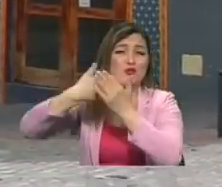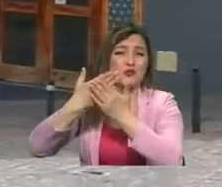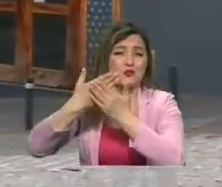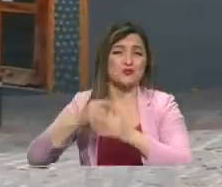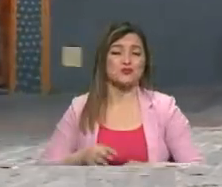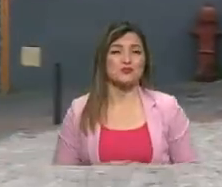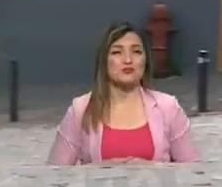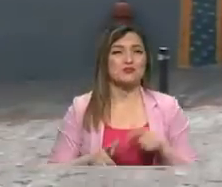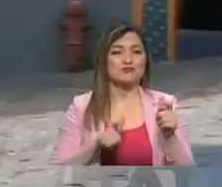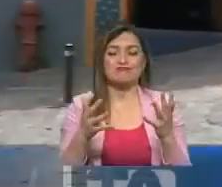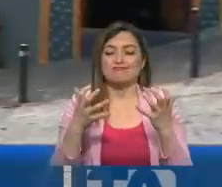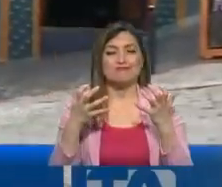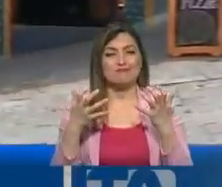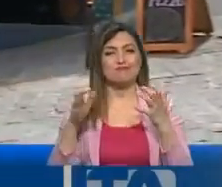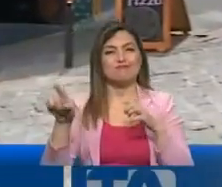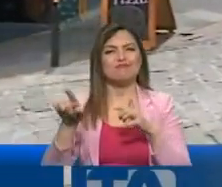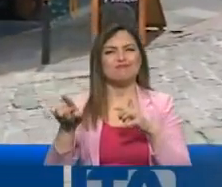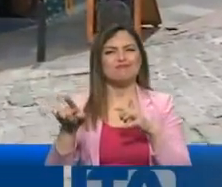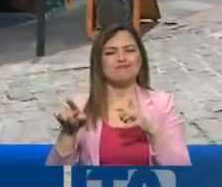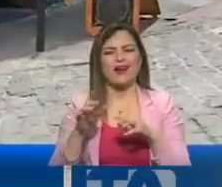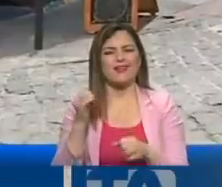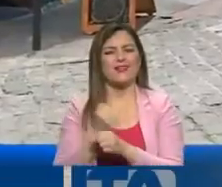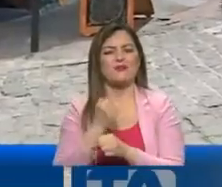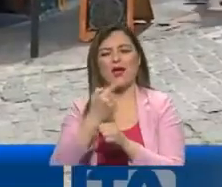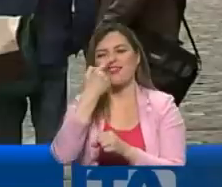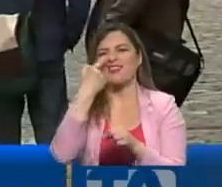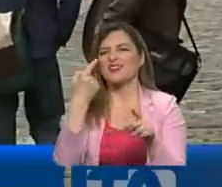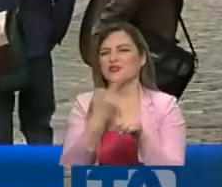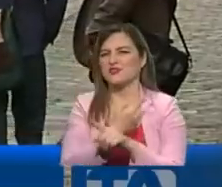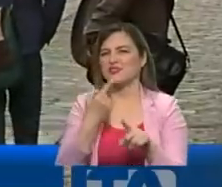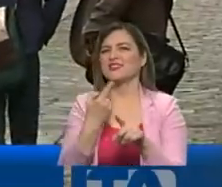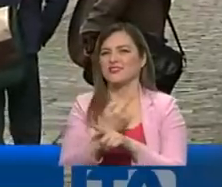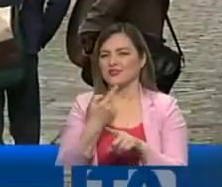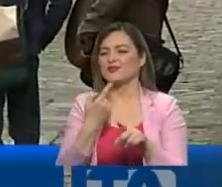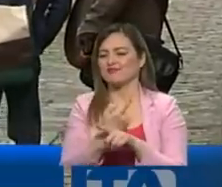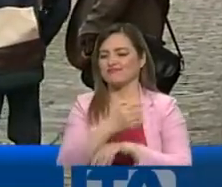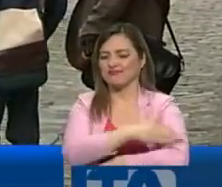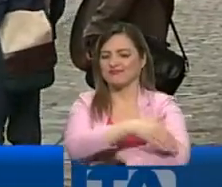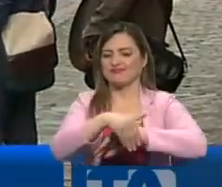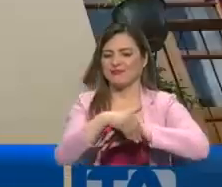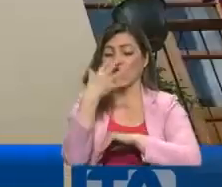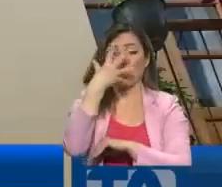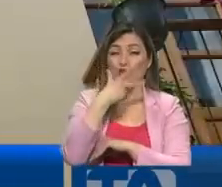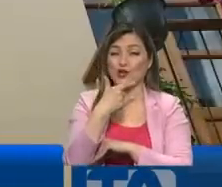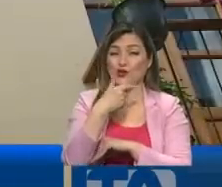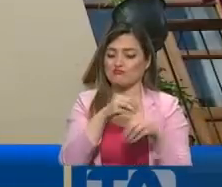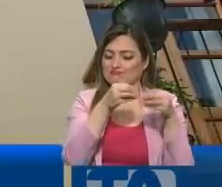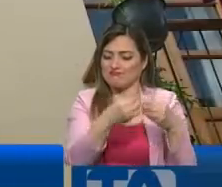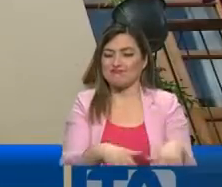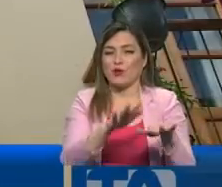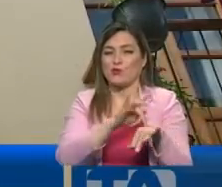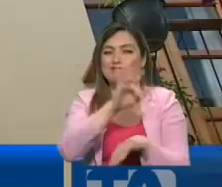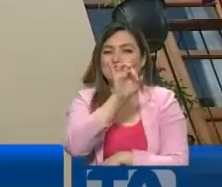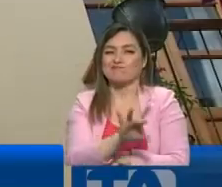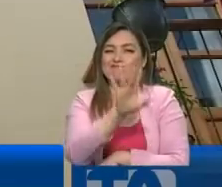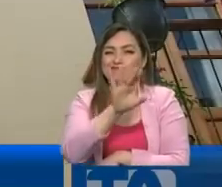Algunos vecinos creen que detrás de esta supuesta inoperancia hay intereses económicos que buscan que la Ronda pierda su atractivo y vuelva a quedar en el